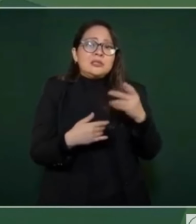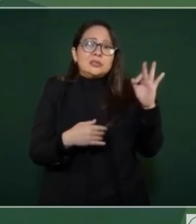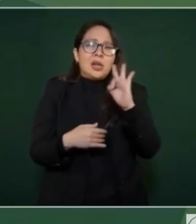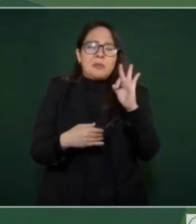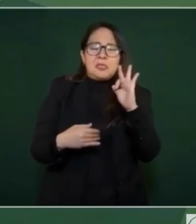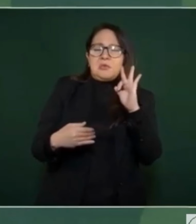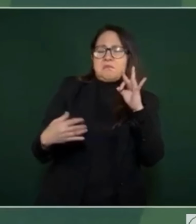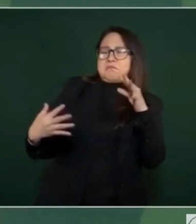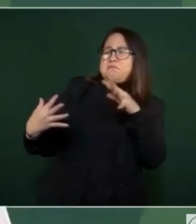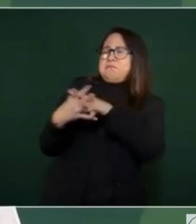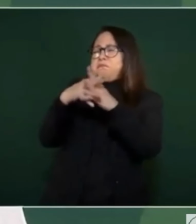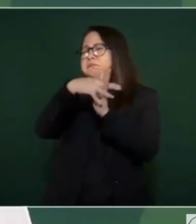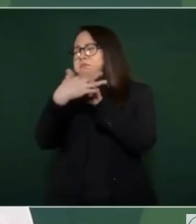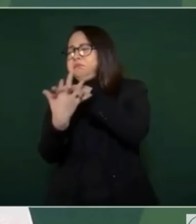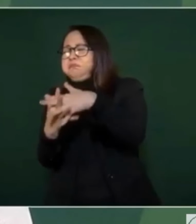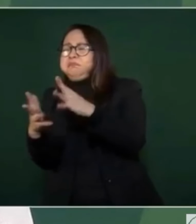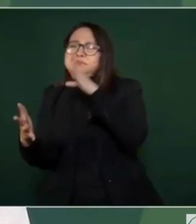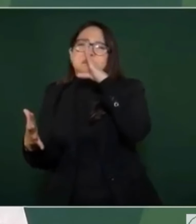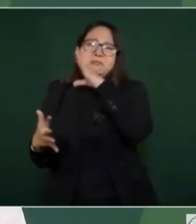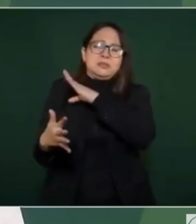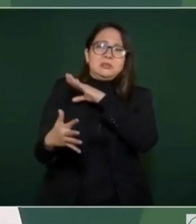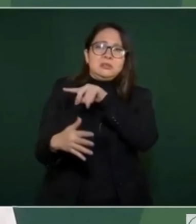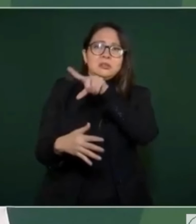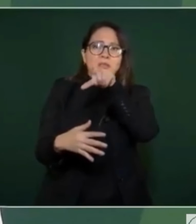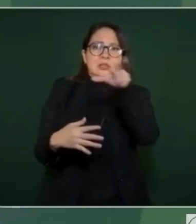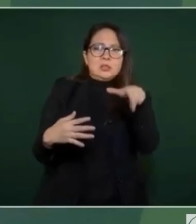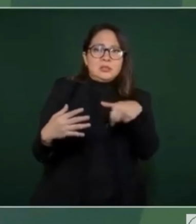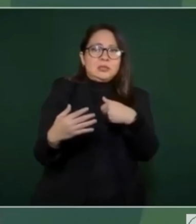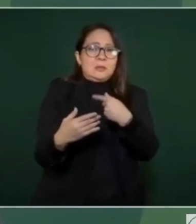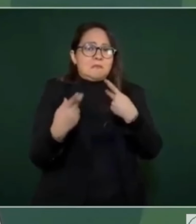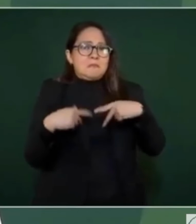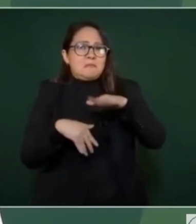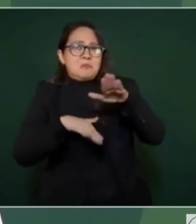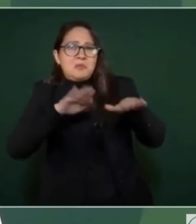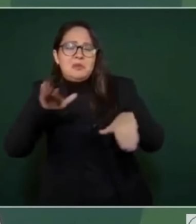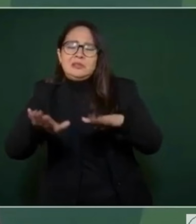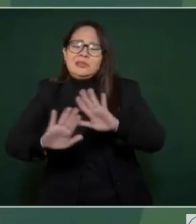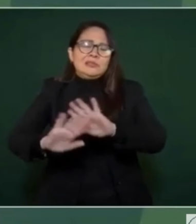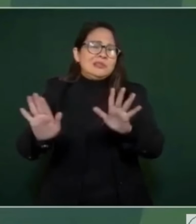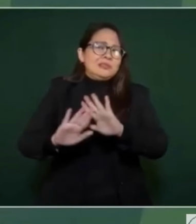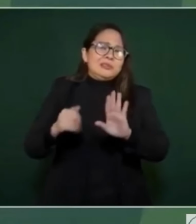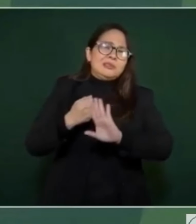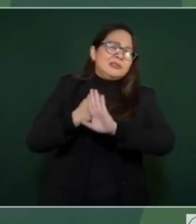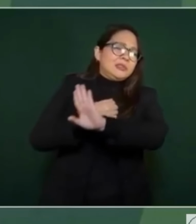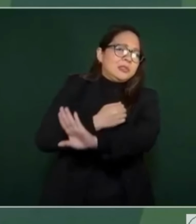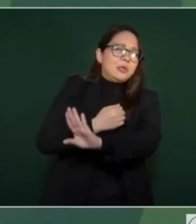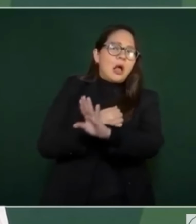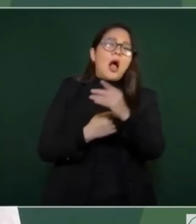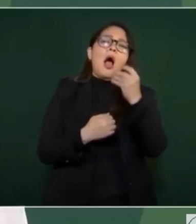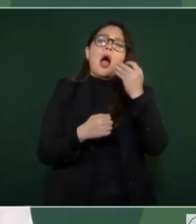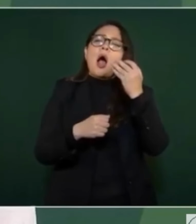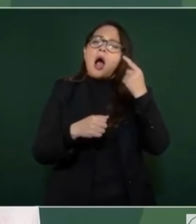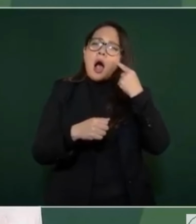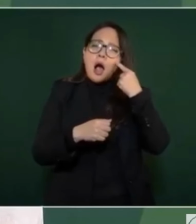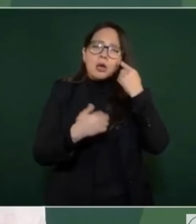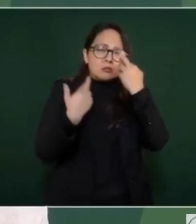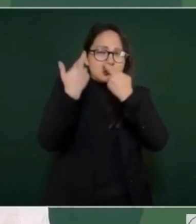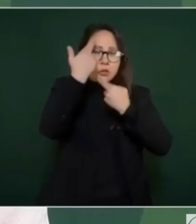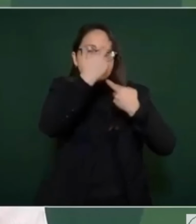humanas. Entonces, de lo que vimos en general en Veracruz,